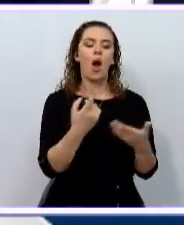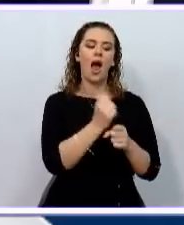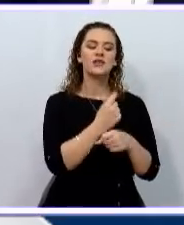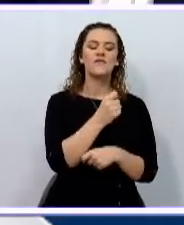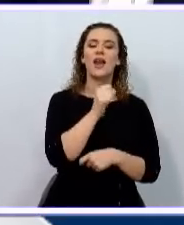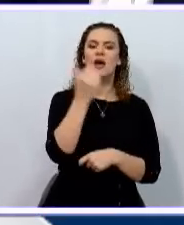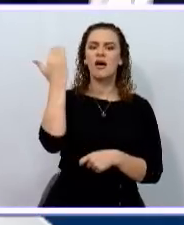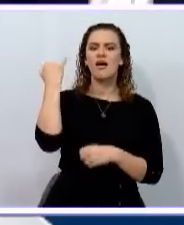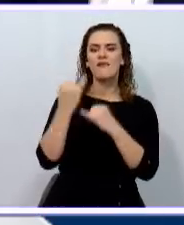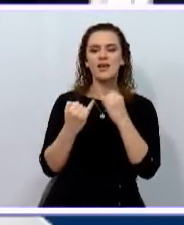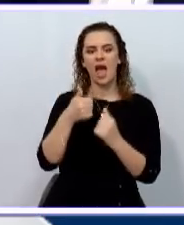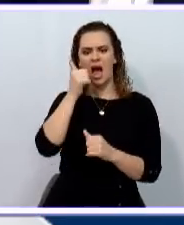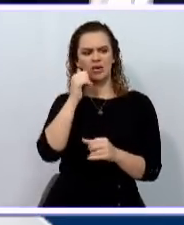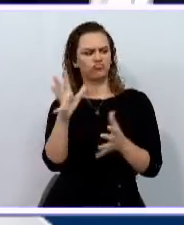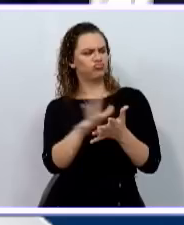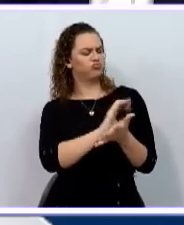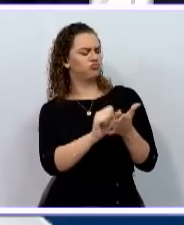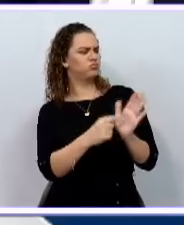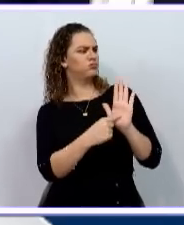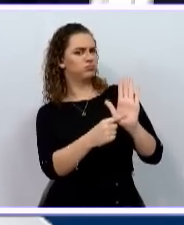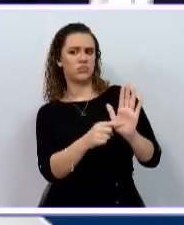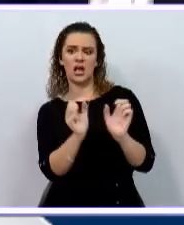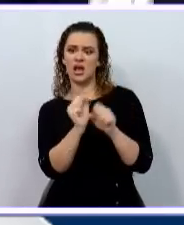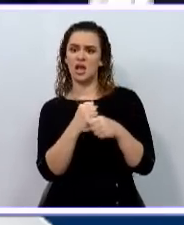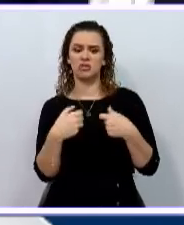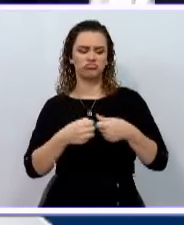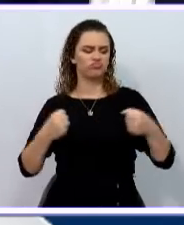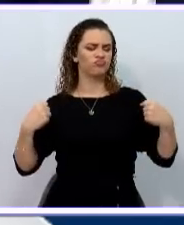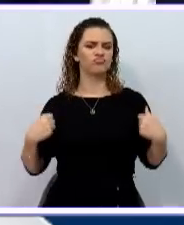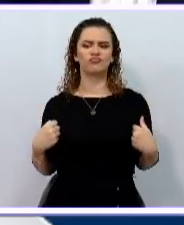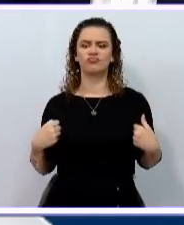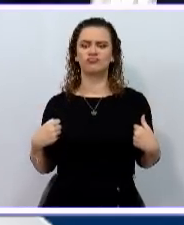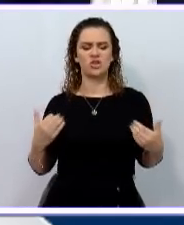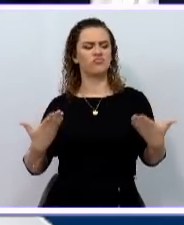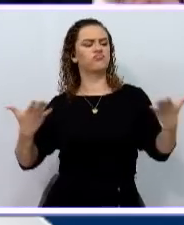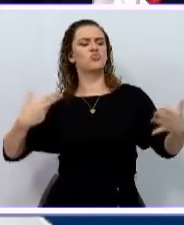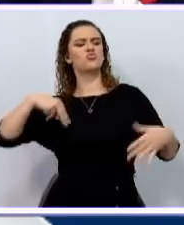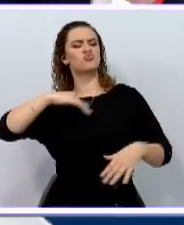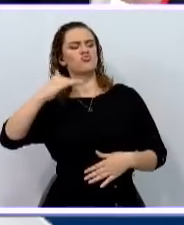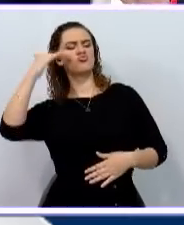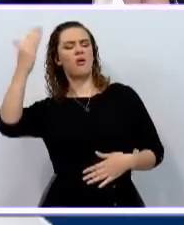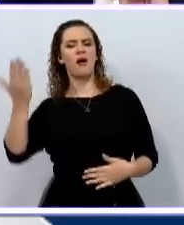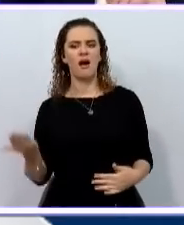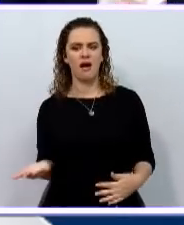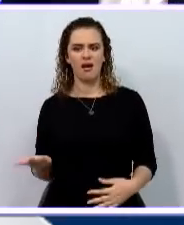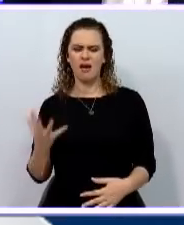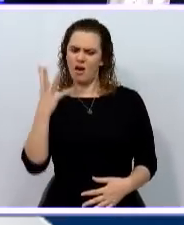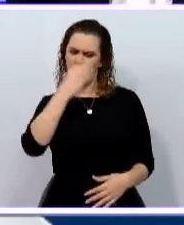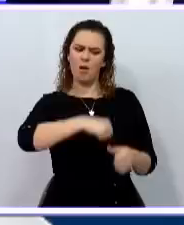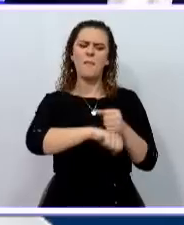falta la liga en últimas finales Y ayer las tuvo de sobras ayer la liga hizo así vean la metió el primer tiempo